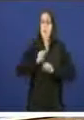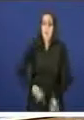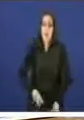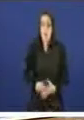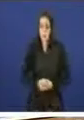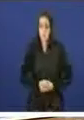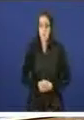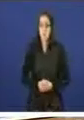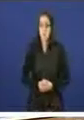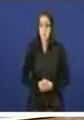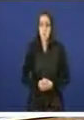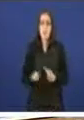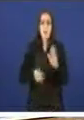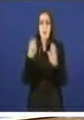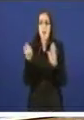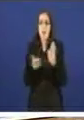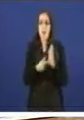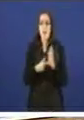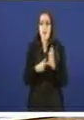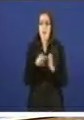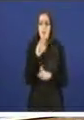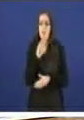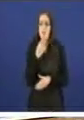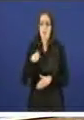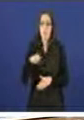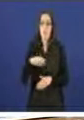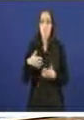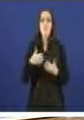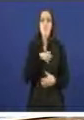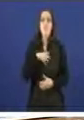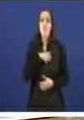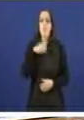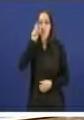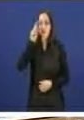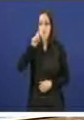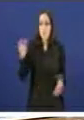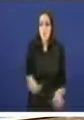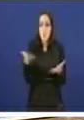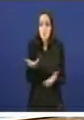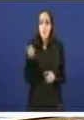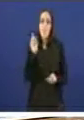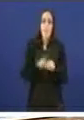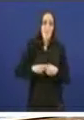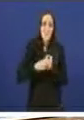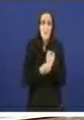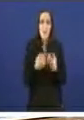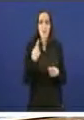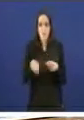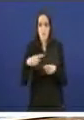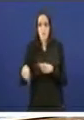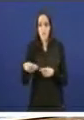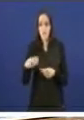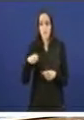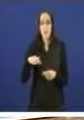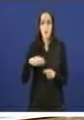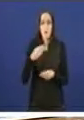A legislación establece como función do profesorado a promoción, organización e participación nas actividades programadas